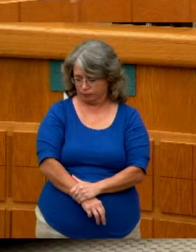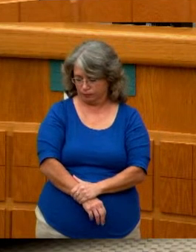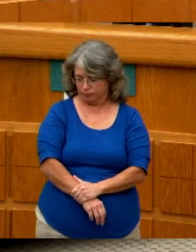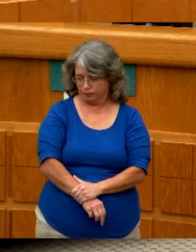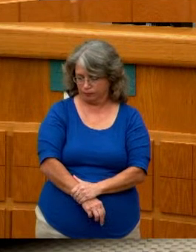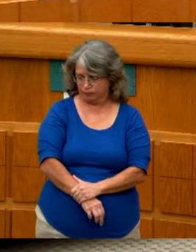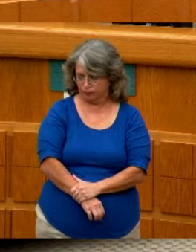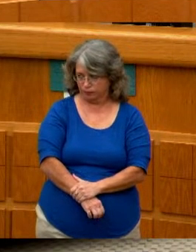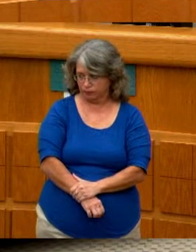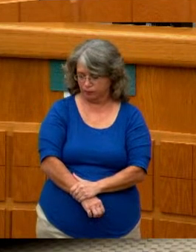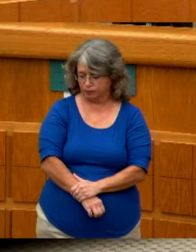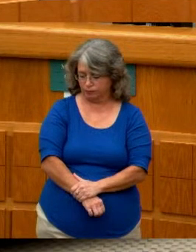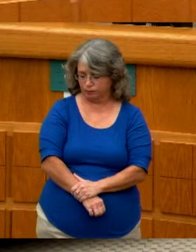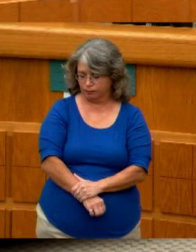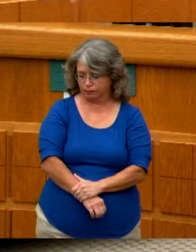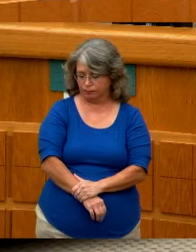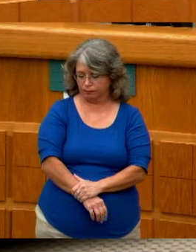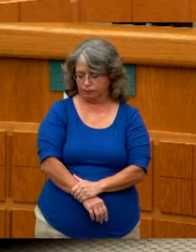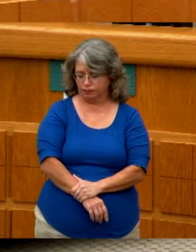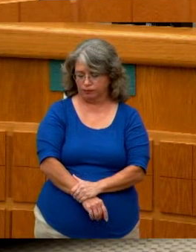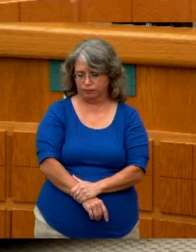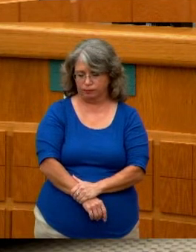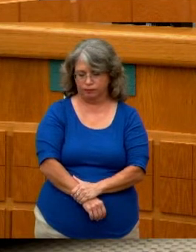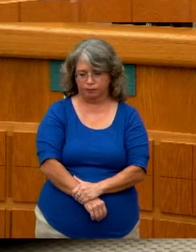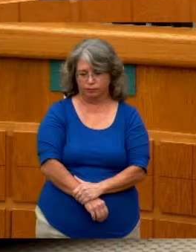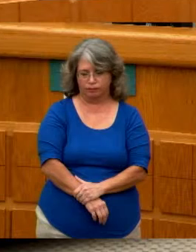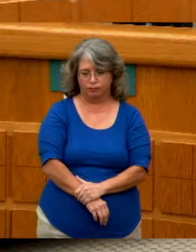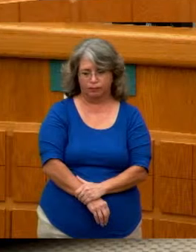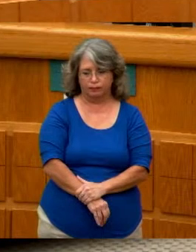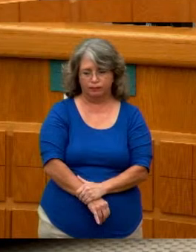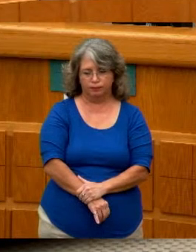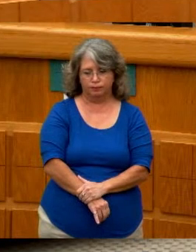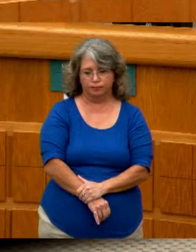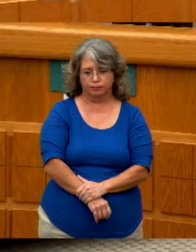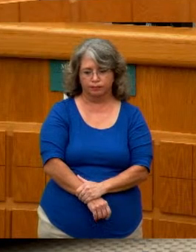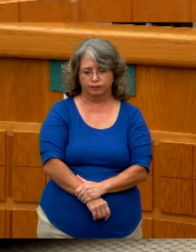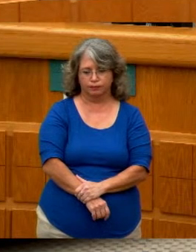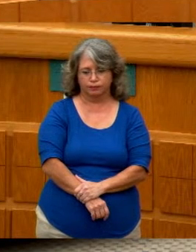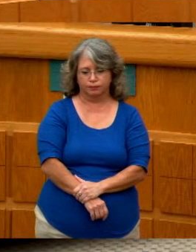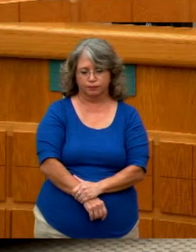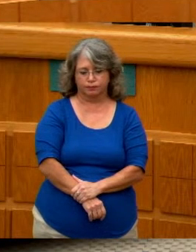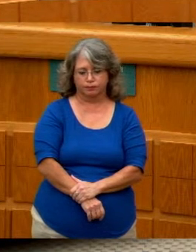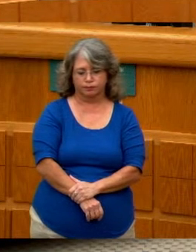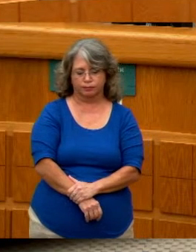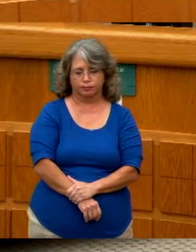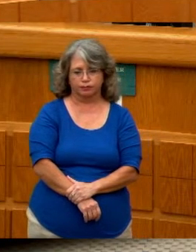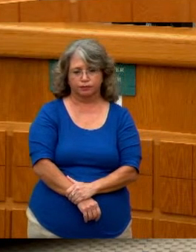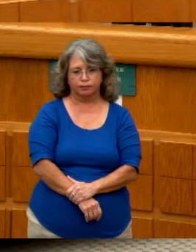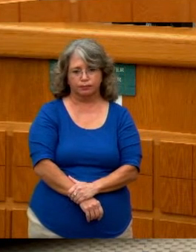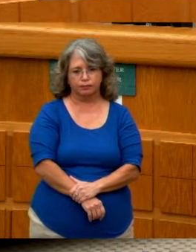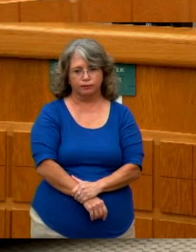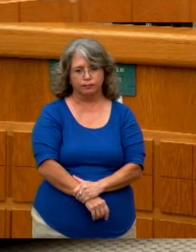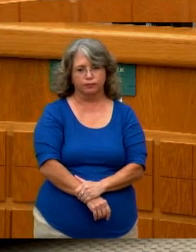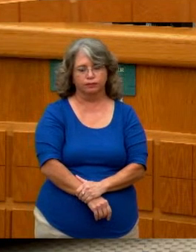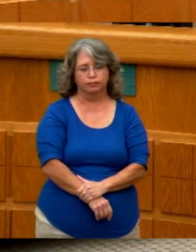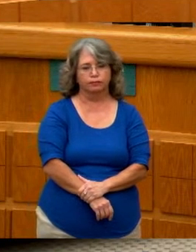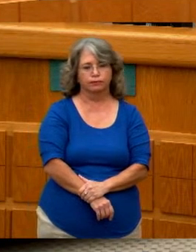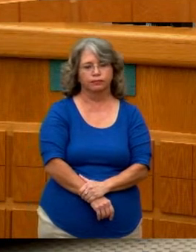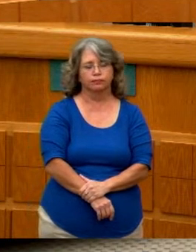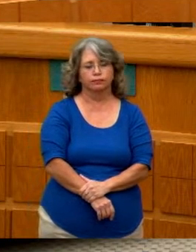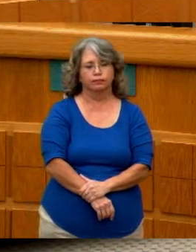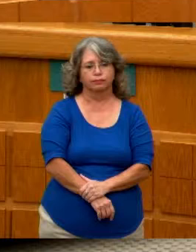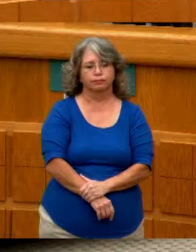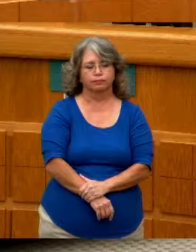otras personas. Si ha estado expuesto a alguien que es COVID-19 positivo, debe ponerse en cuarentena durante 14 días. Durante la temporada